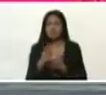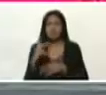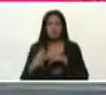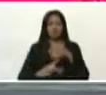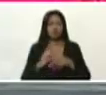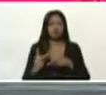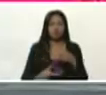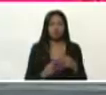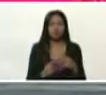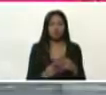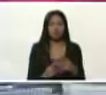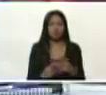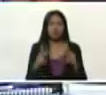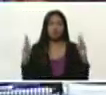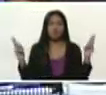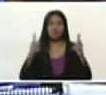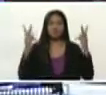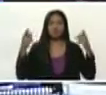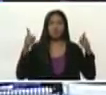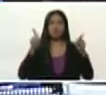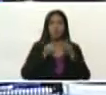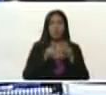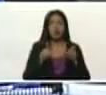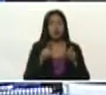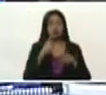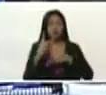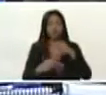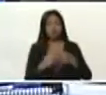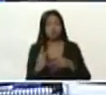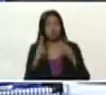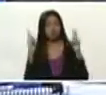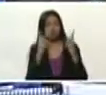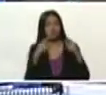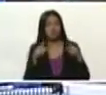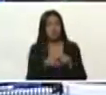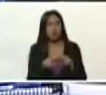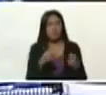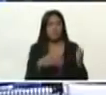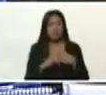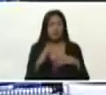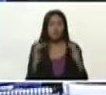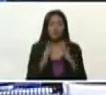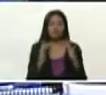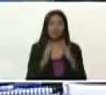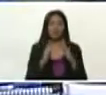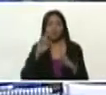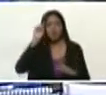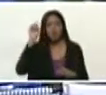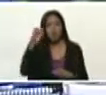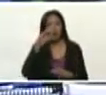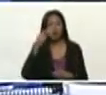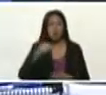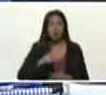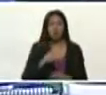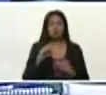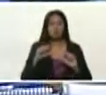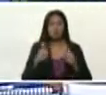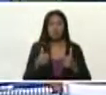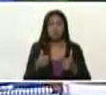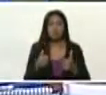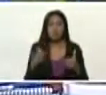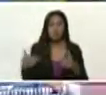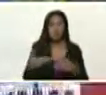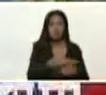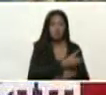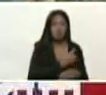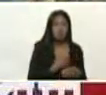producir es vencer. Y como producir es vencer, vámonos para el Guárico. Hoy se inicia la